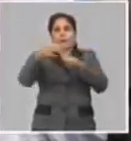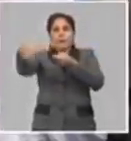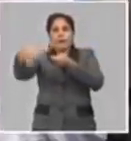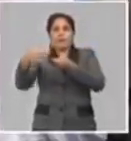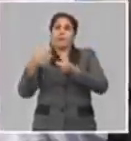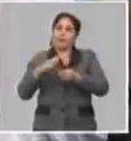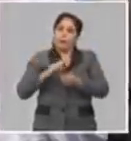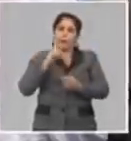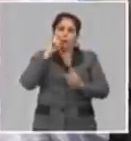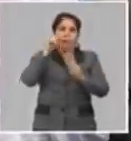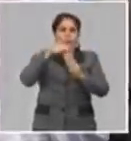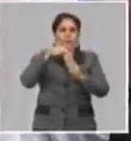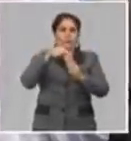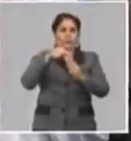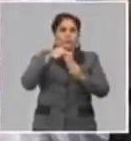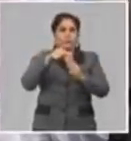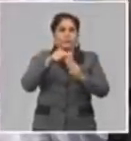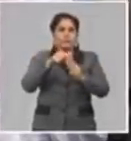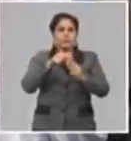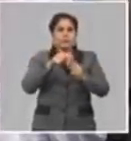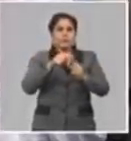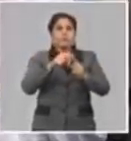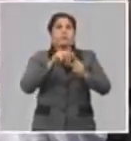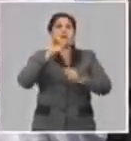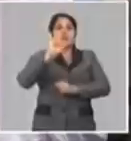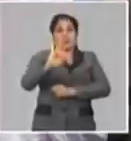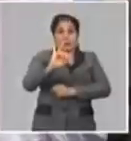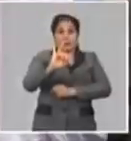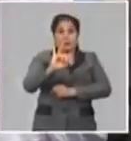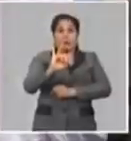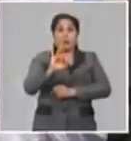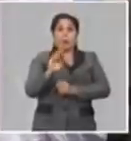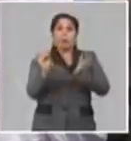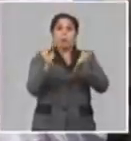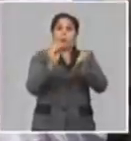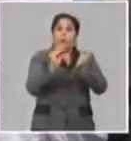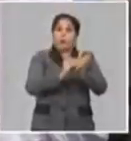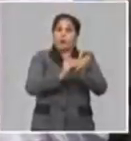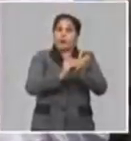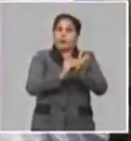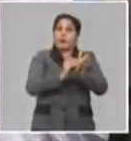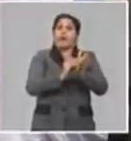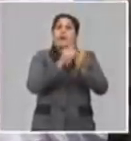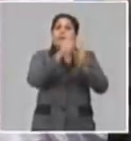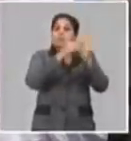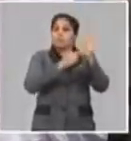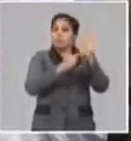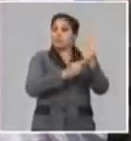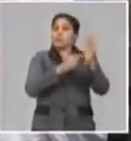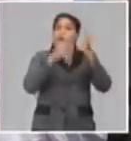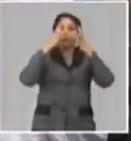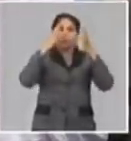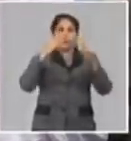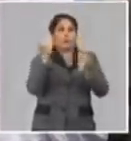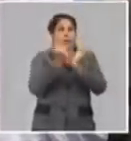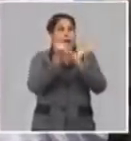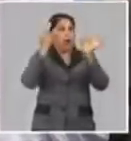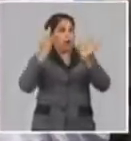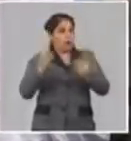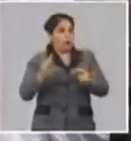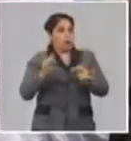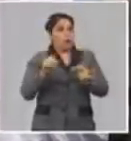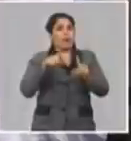a esos objetivos. Séptimo, implementar aspectos claves que están aprobados y